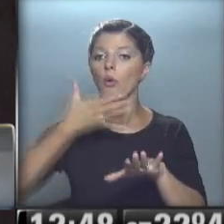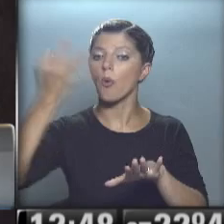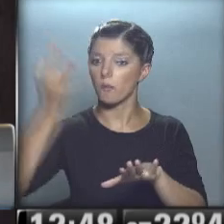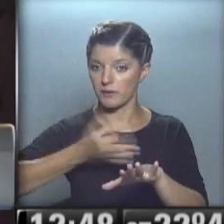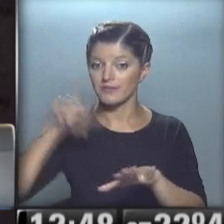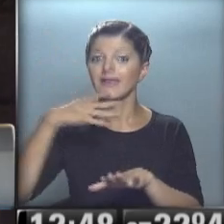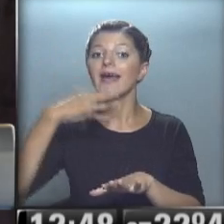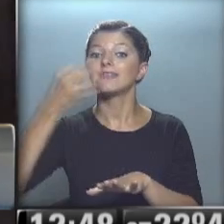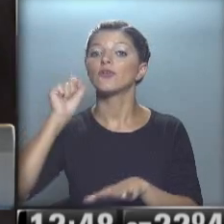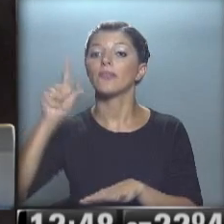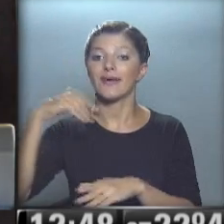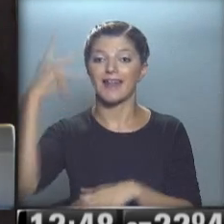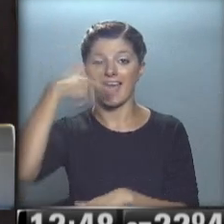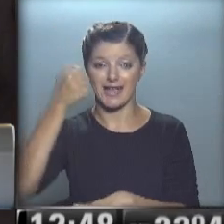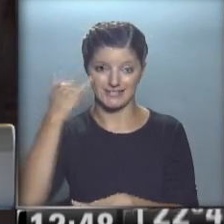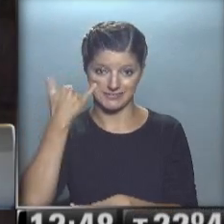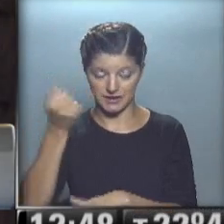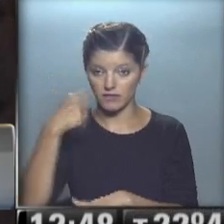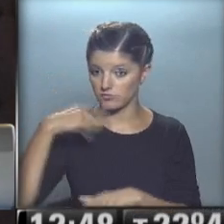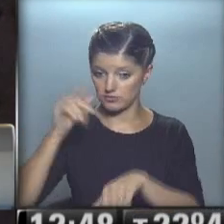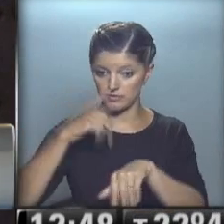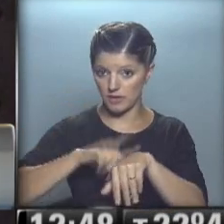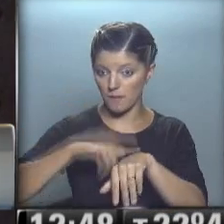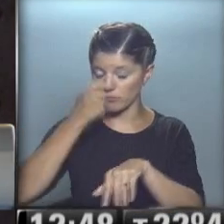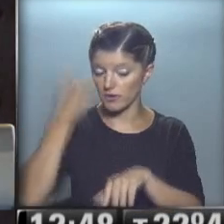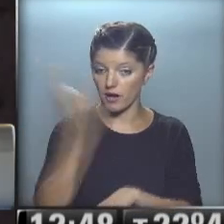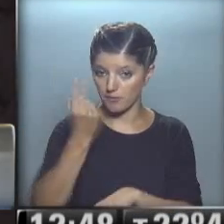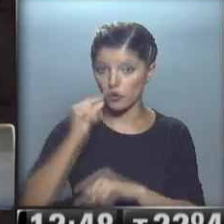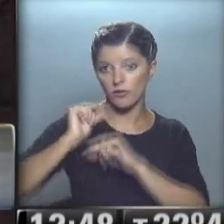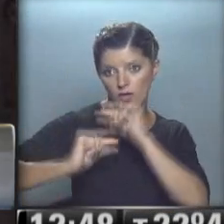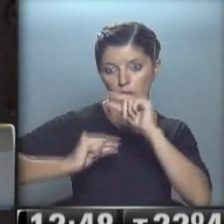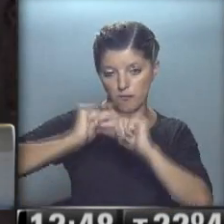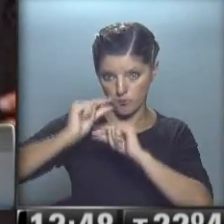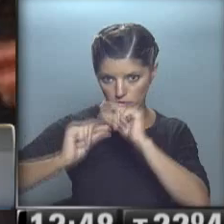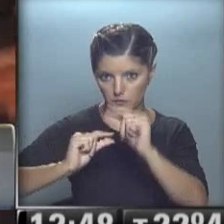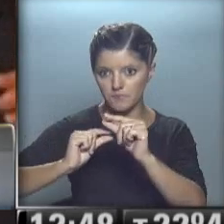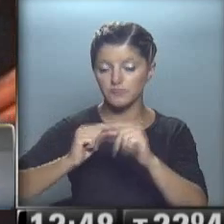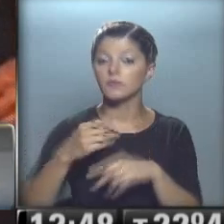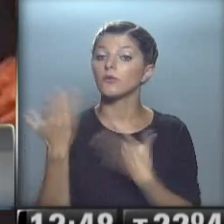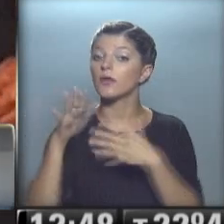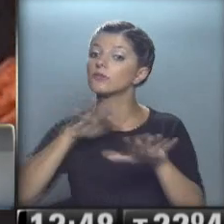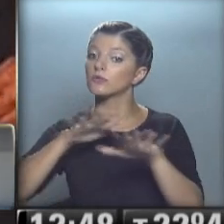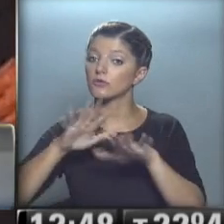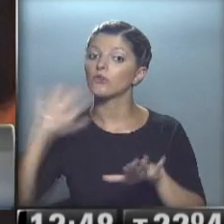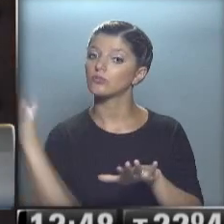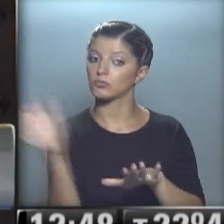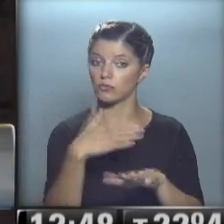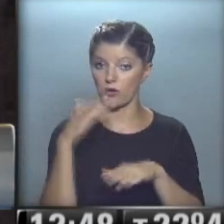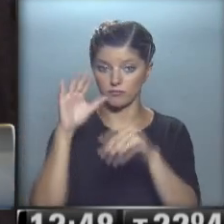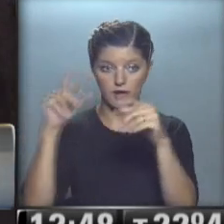aa en los plazos más breves Y de forma gradual dentro de un marco de buena vecindad